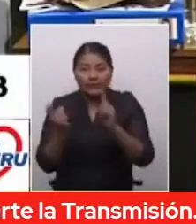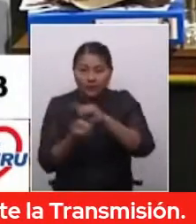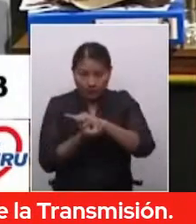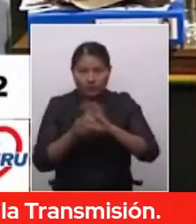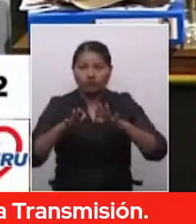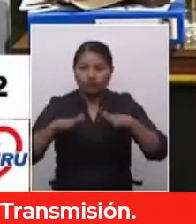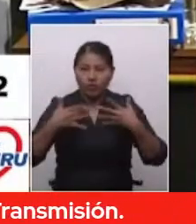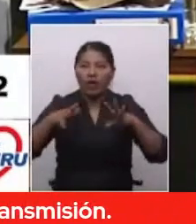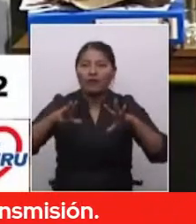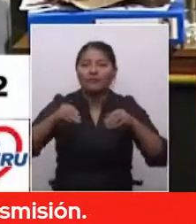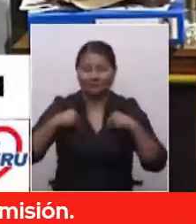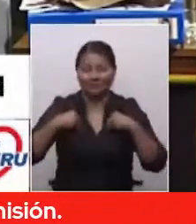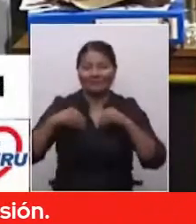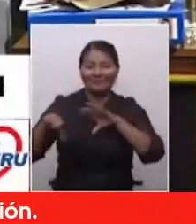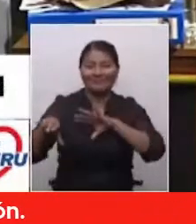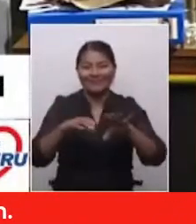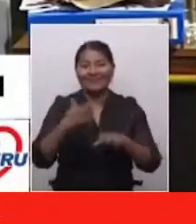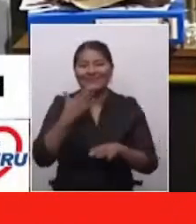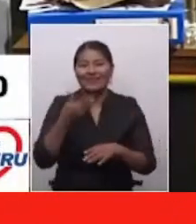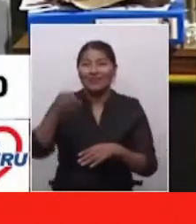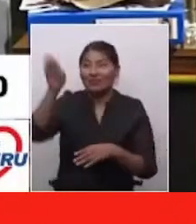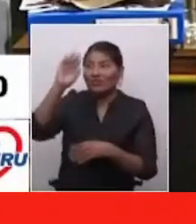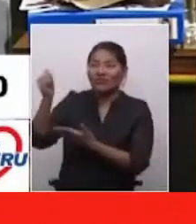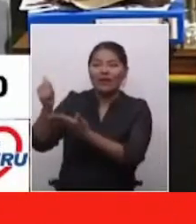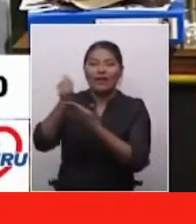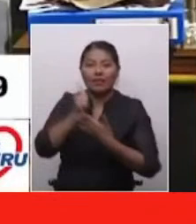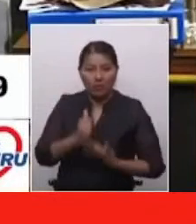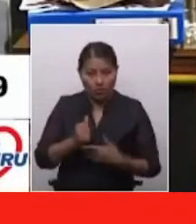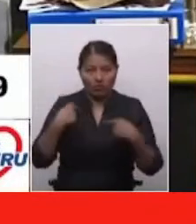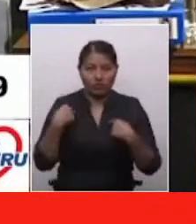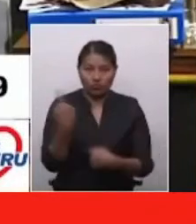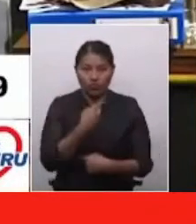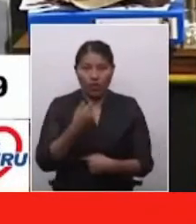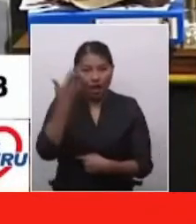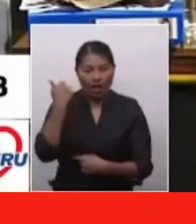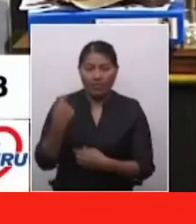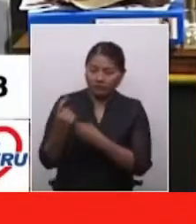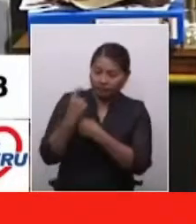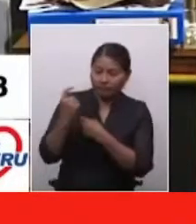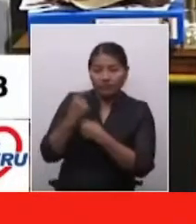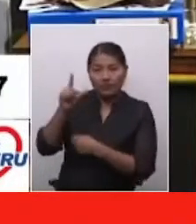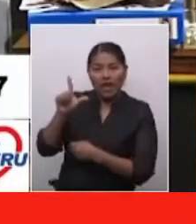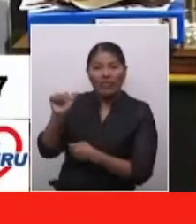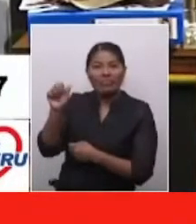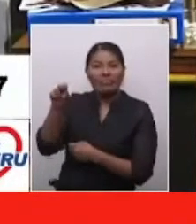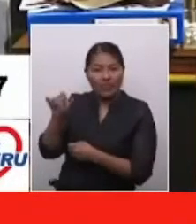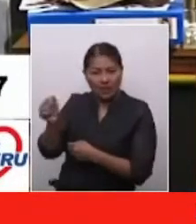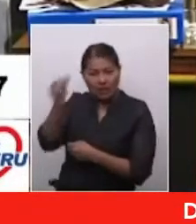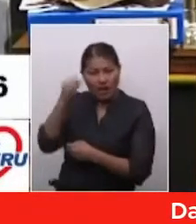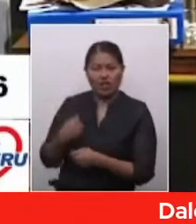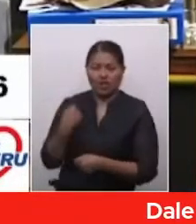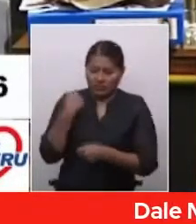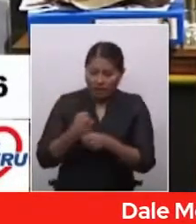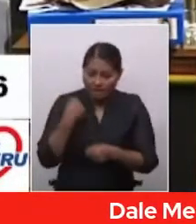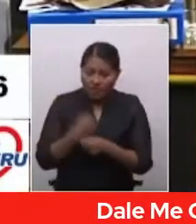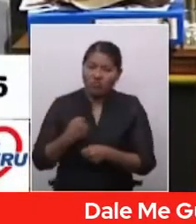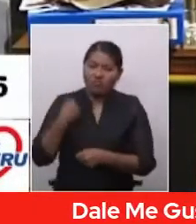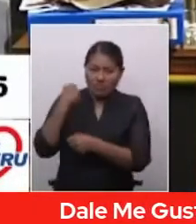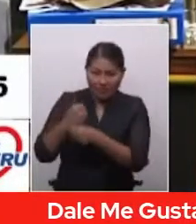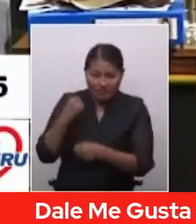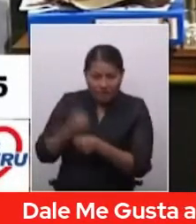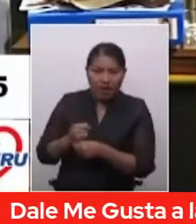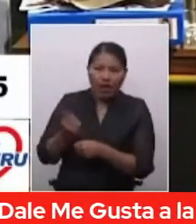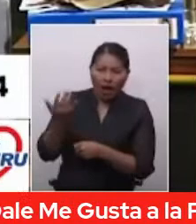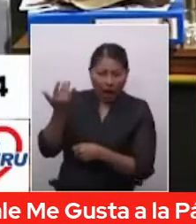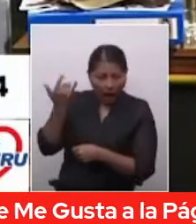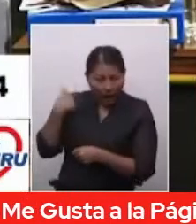lo vamos a hacer con la ayuda de Dios y como nos enseñó don Alberto Andrade, con trabajo y más trabajo,